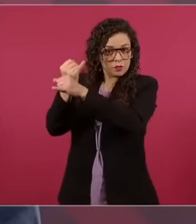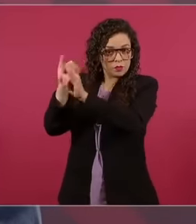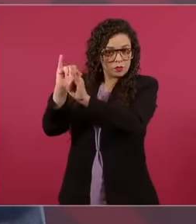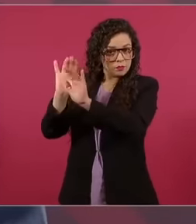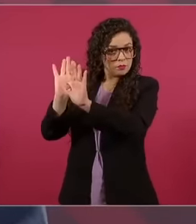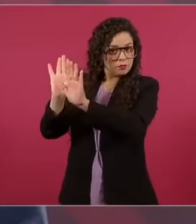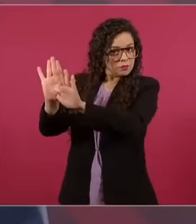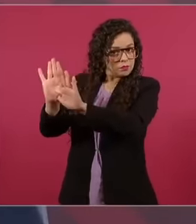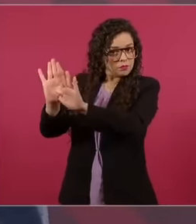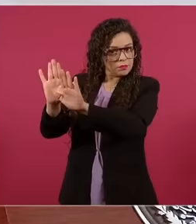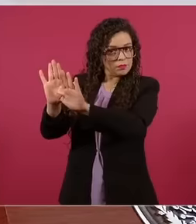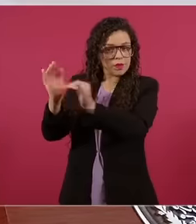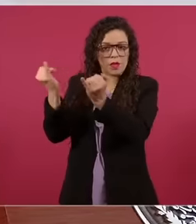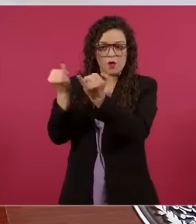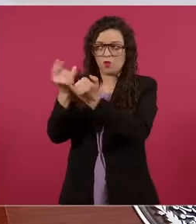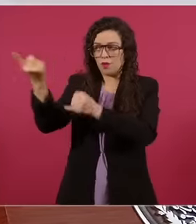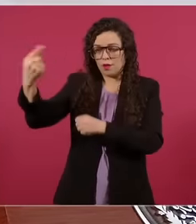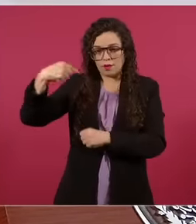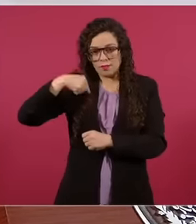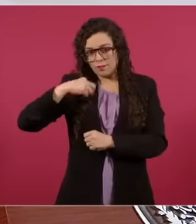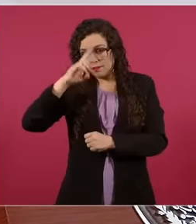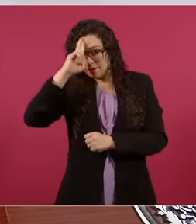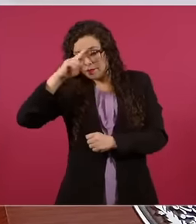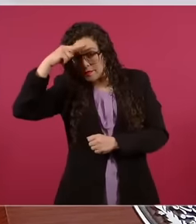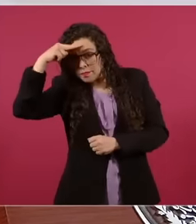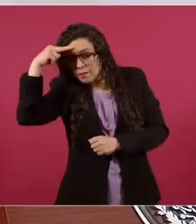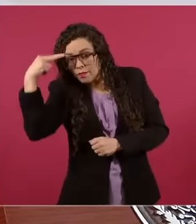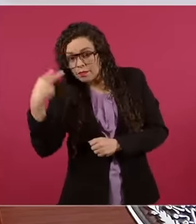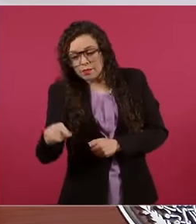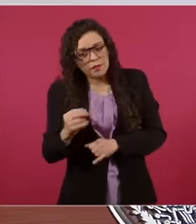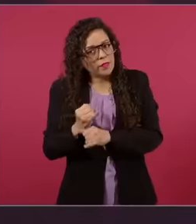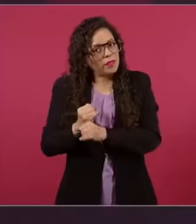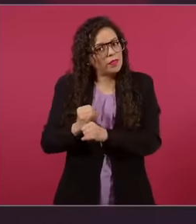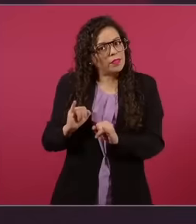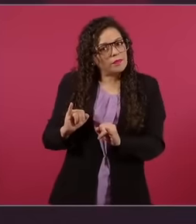Eso es lo único. Si se logra eso,